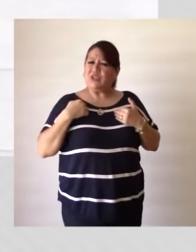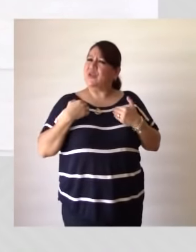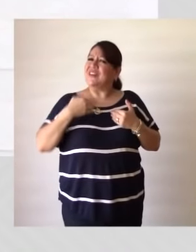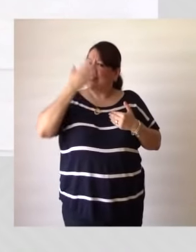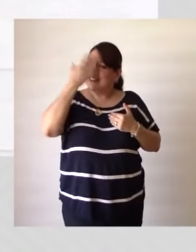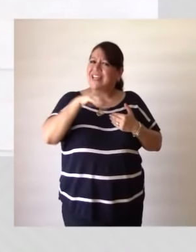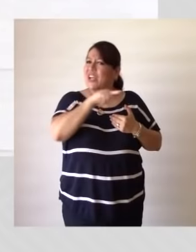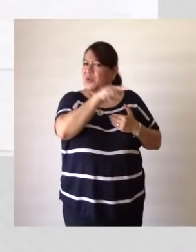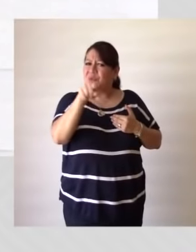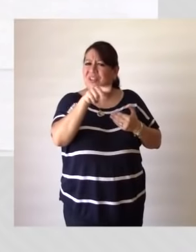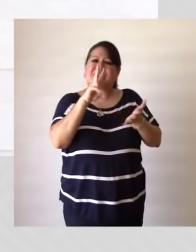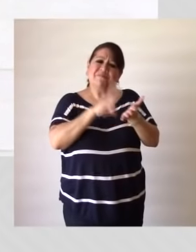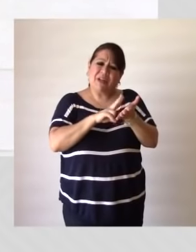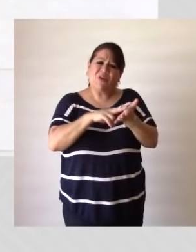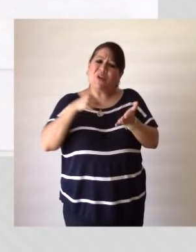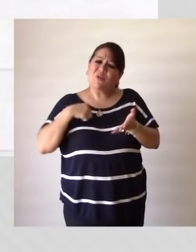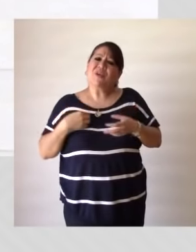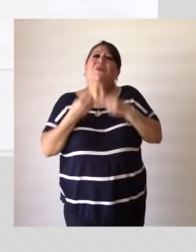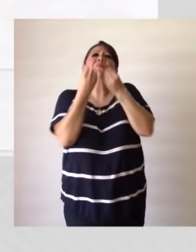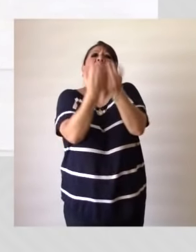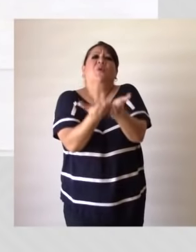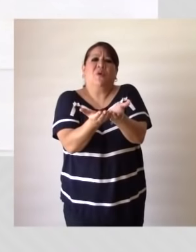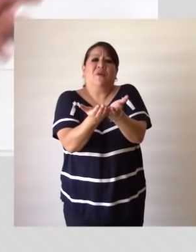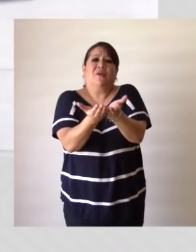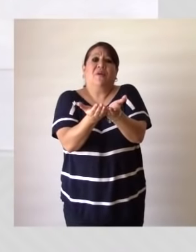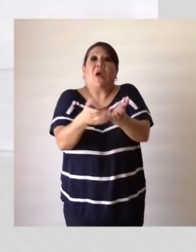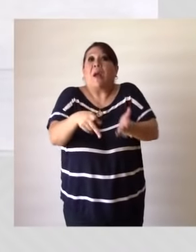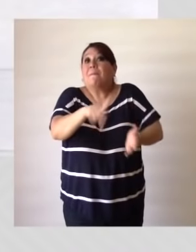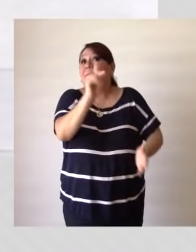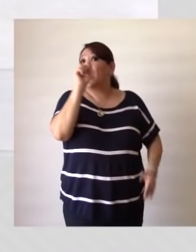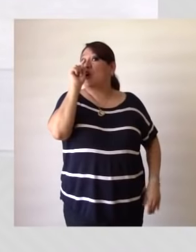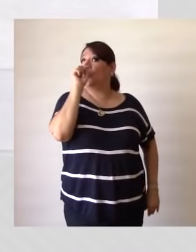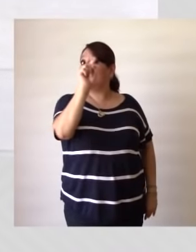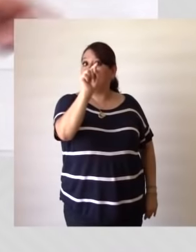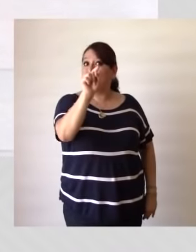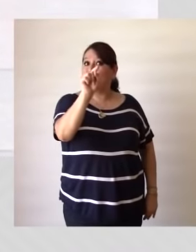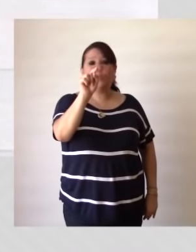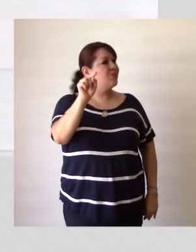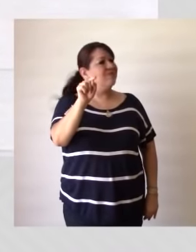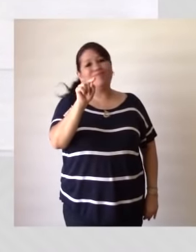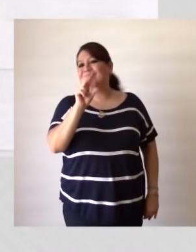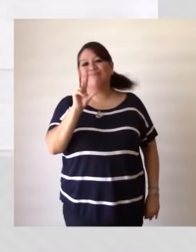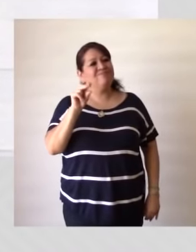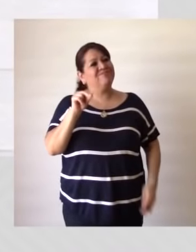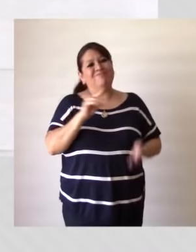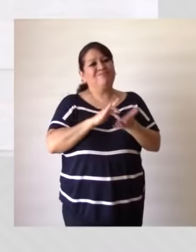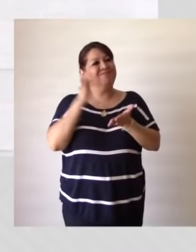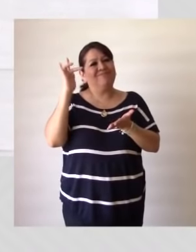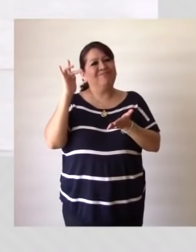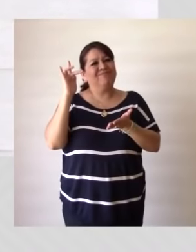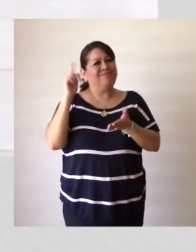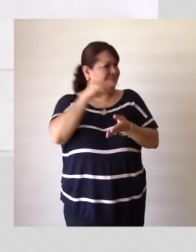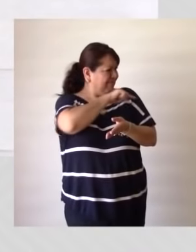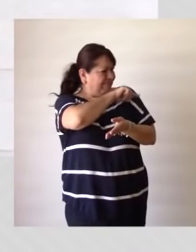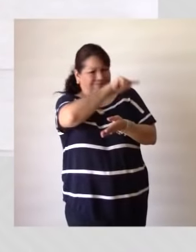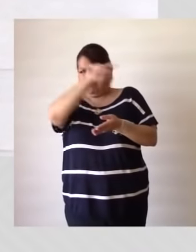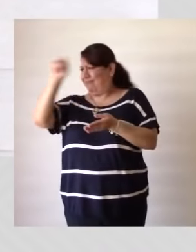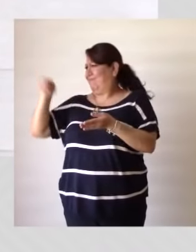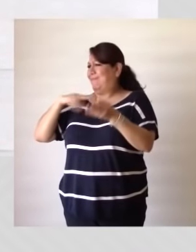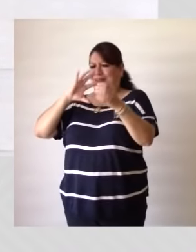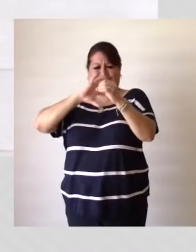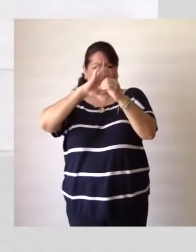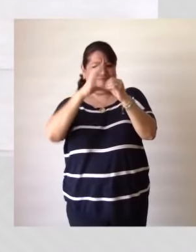pero si tú no lo haces otras personas lo harán ya lo dijo